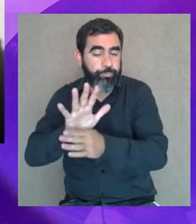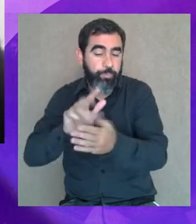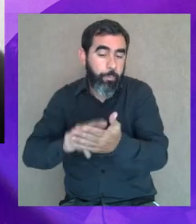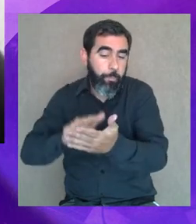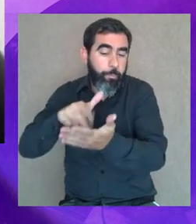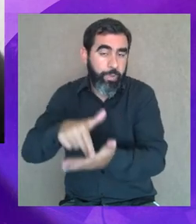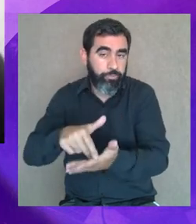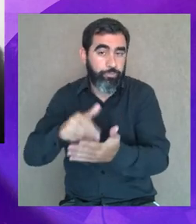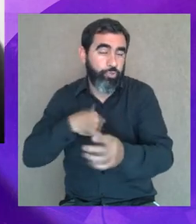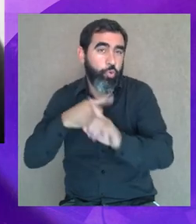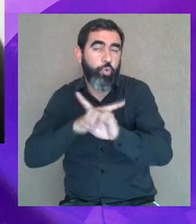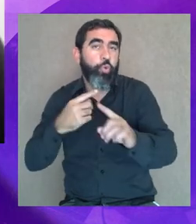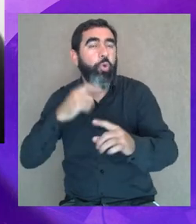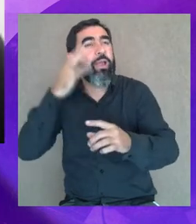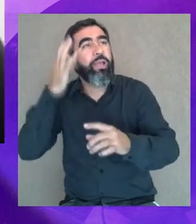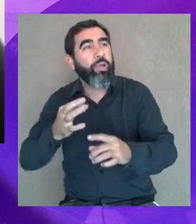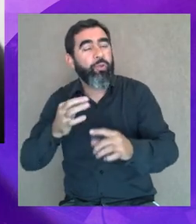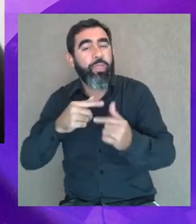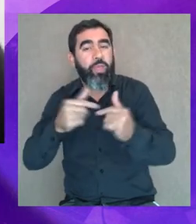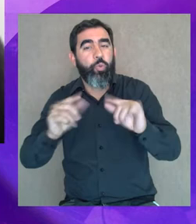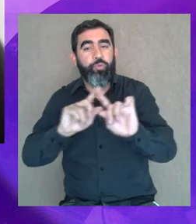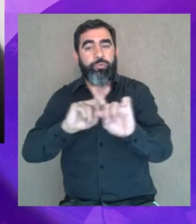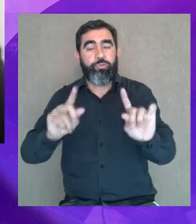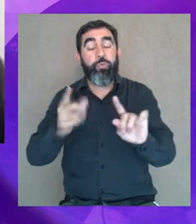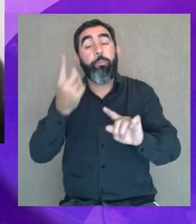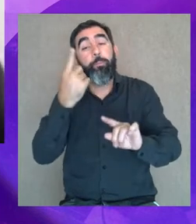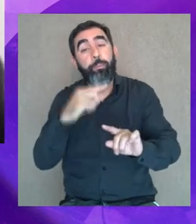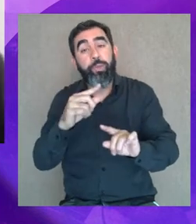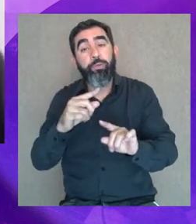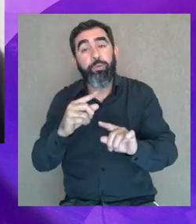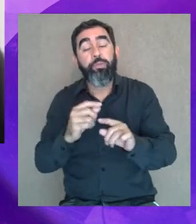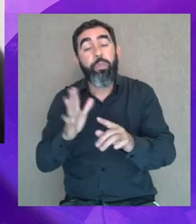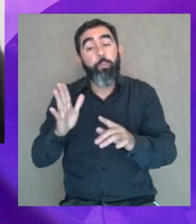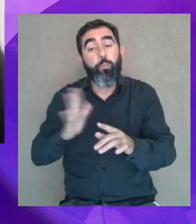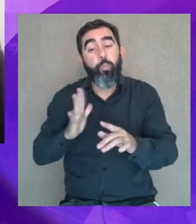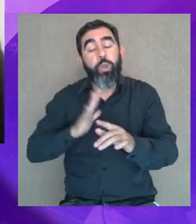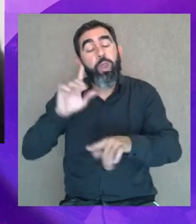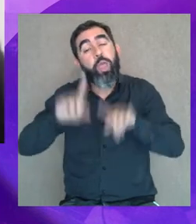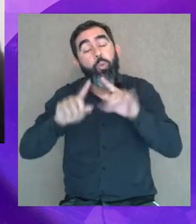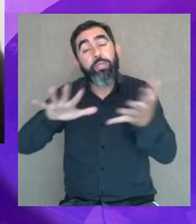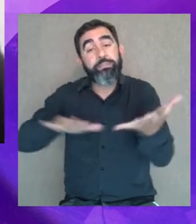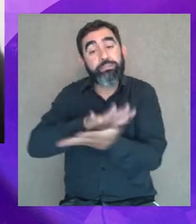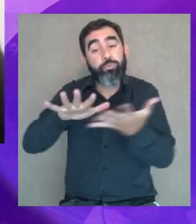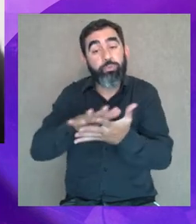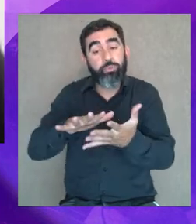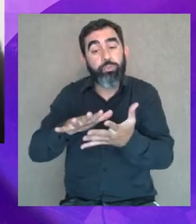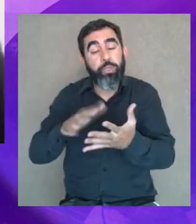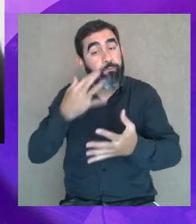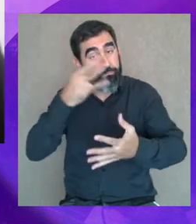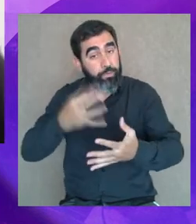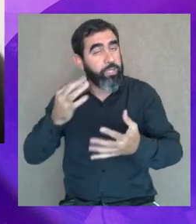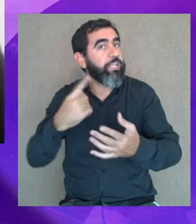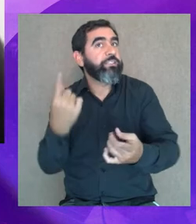yo no soy partidaria de las cuotas pero también en las cuotas en determinadas situaciones son